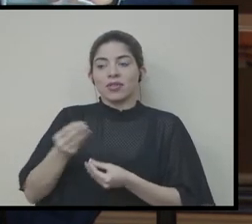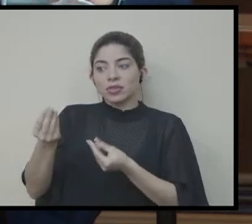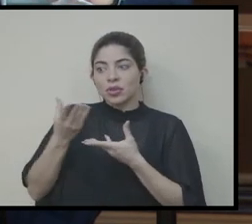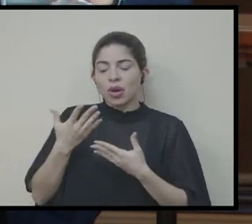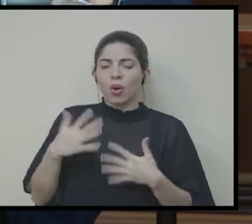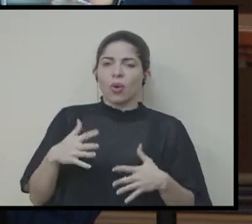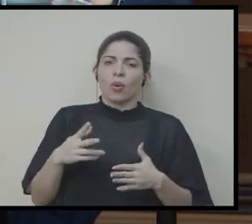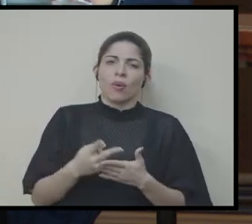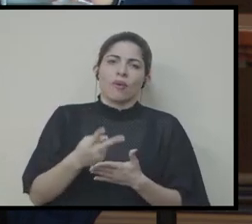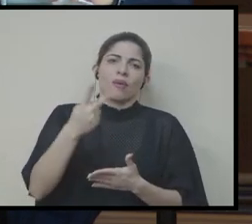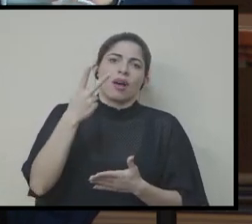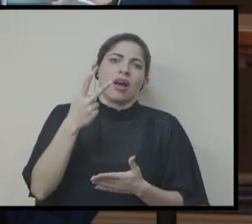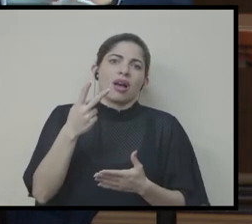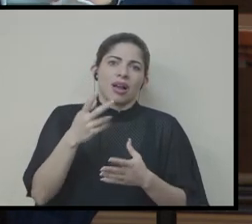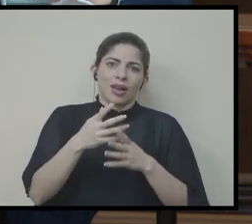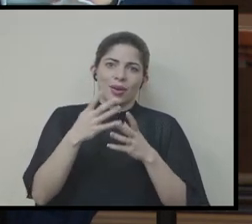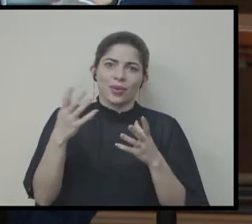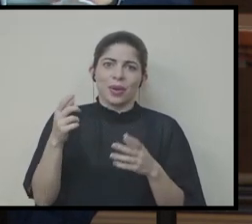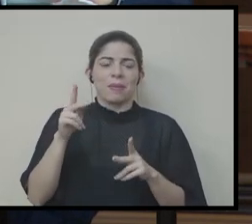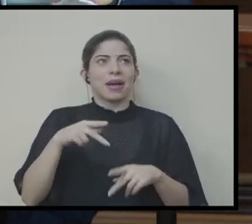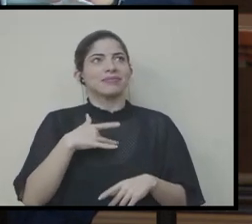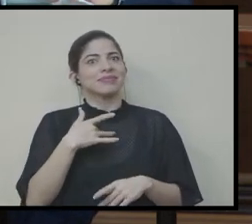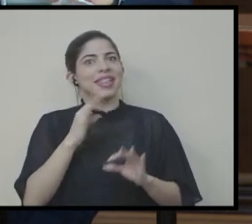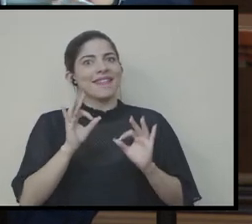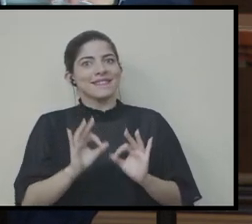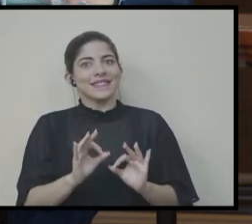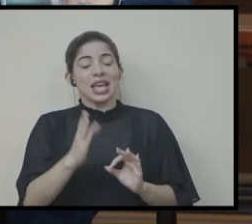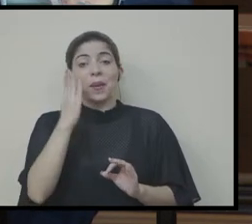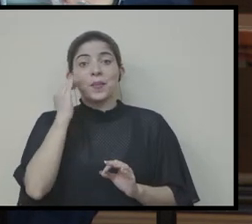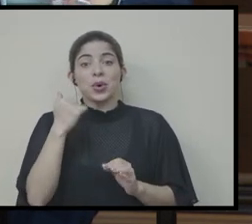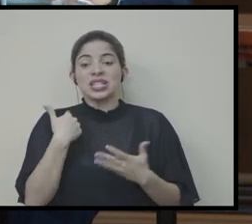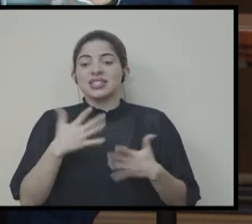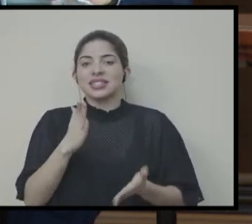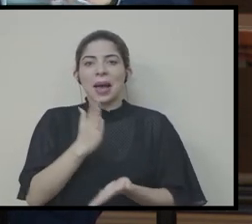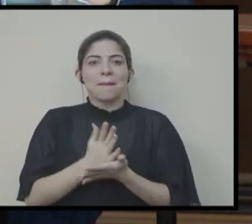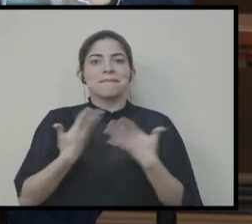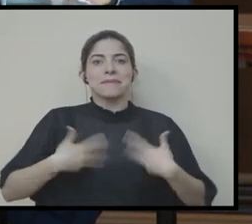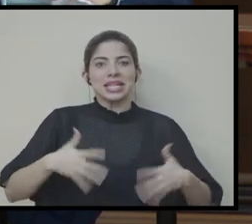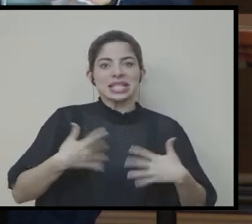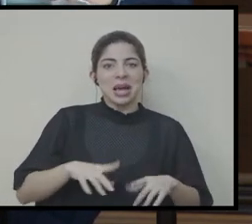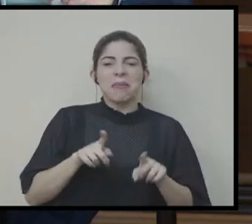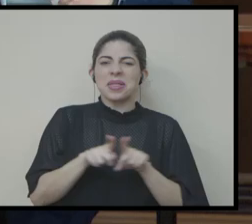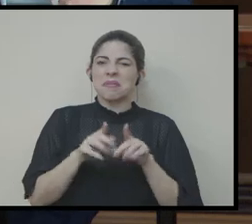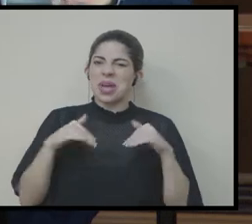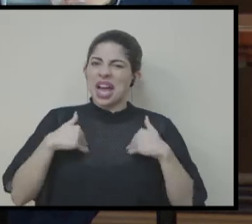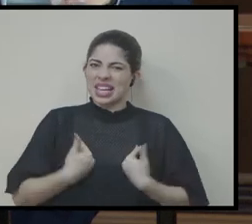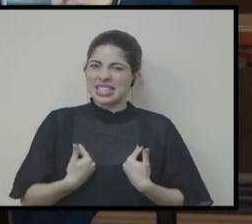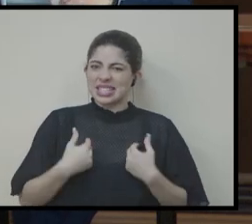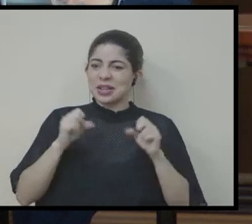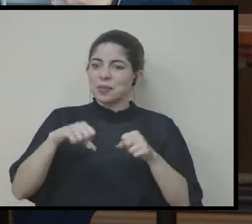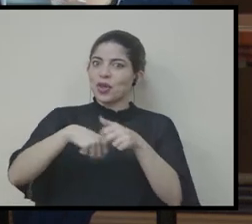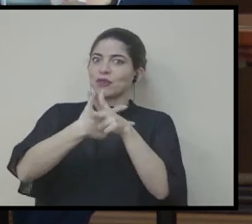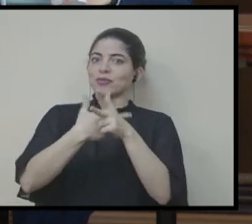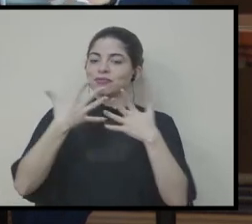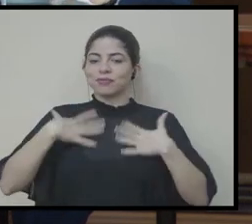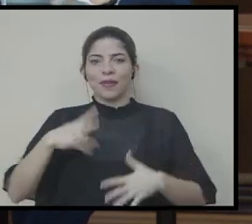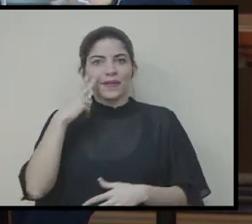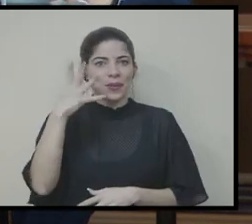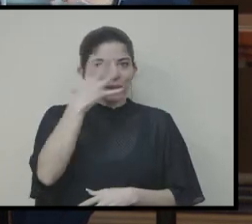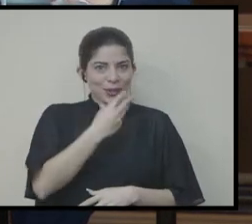invaluable. Y ella me dice, la verdad me siento súper bien porque ya no estoy en pijama y también ya estaba cansada, me puedo conectar y me veo